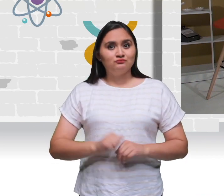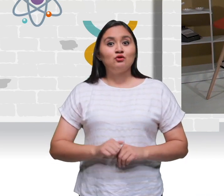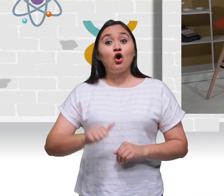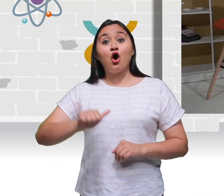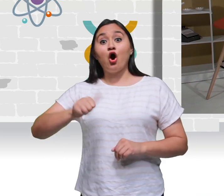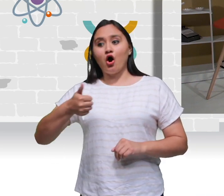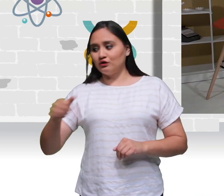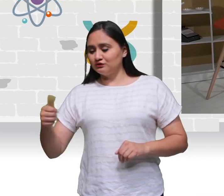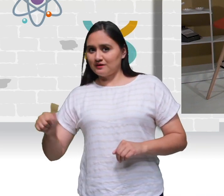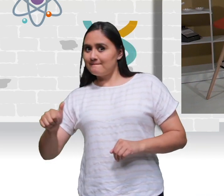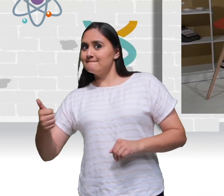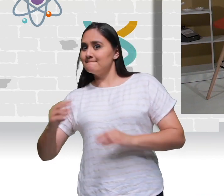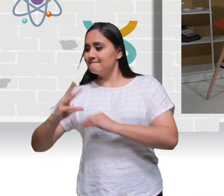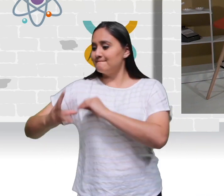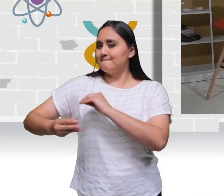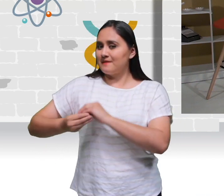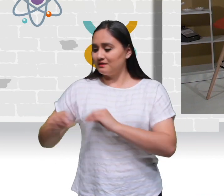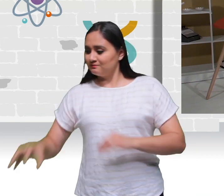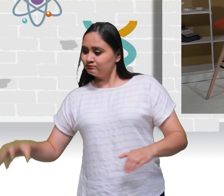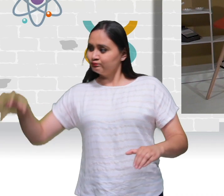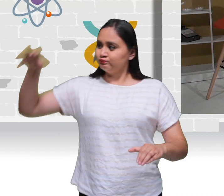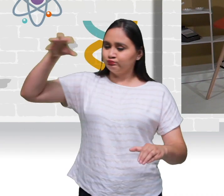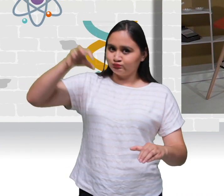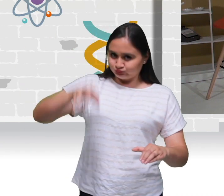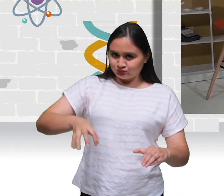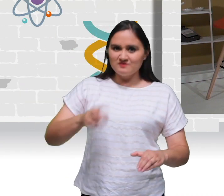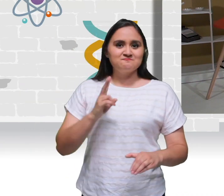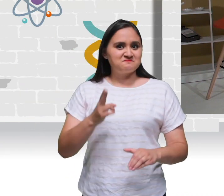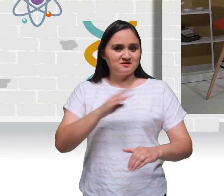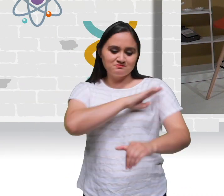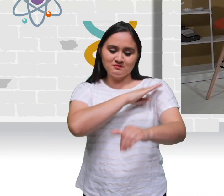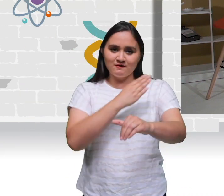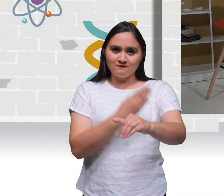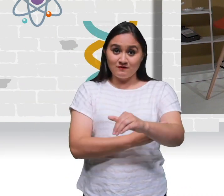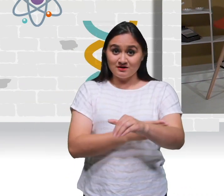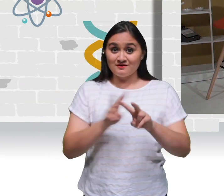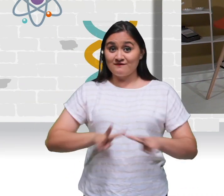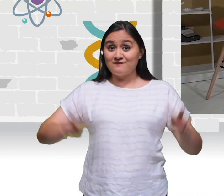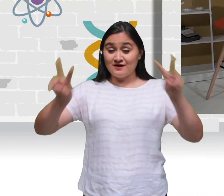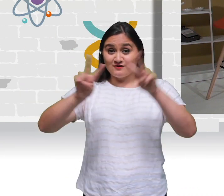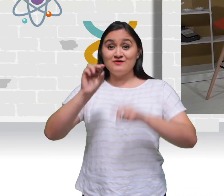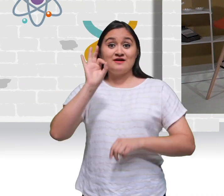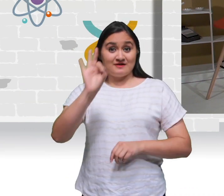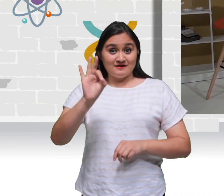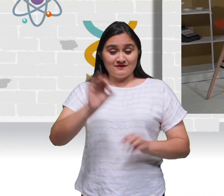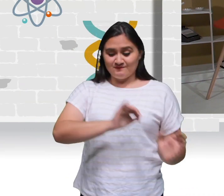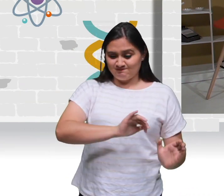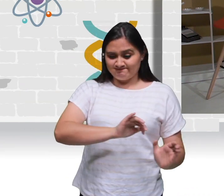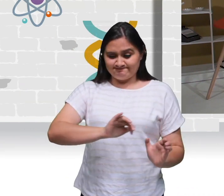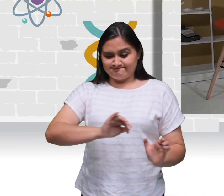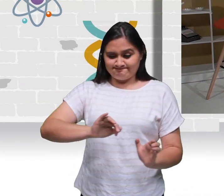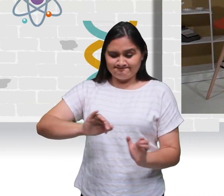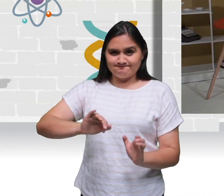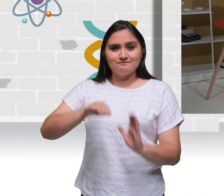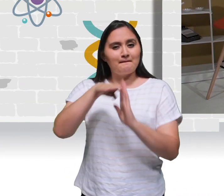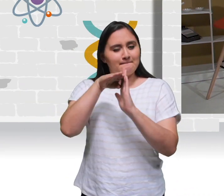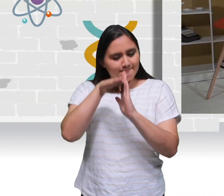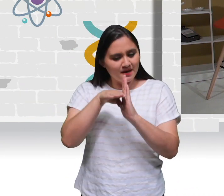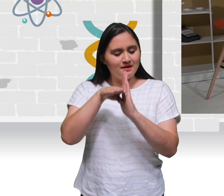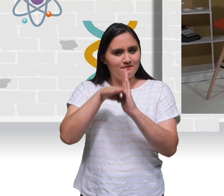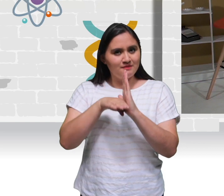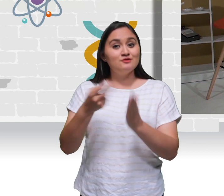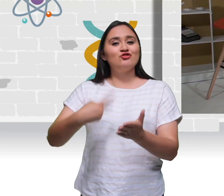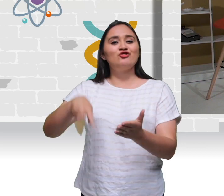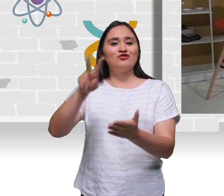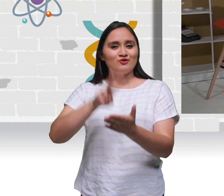Ahora bien, si le aplicamos otra masa más y empujamos con la misma fuerza F, veremos que la aceleración